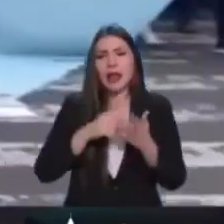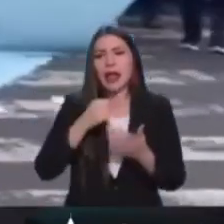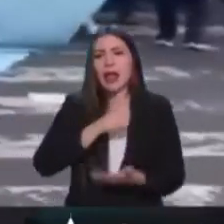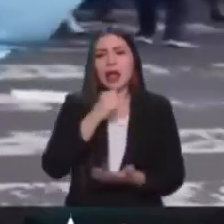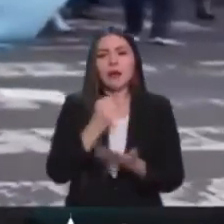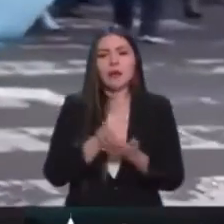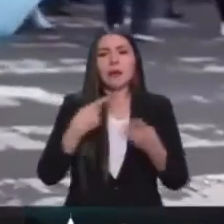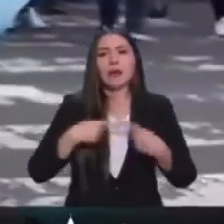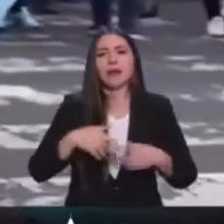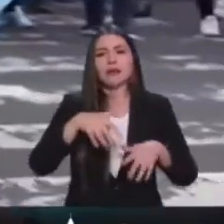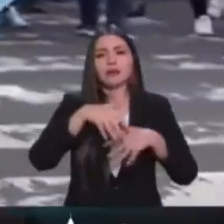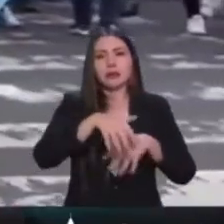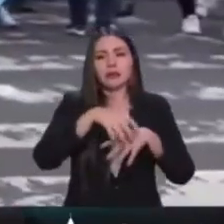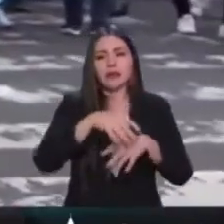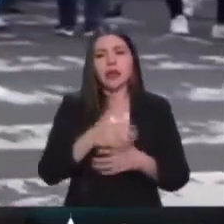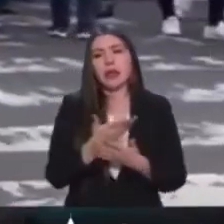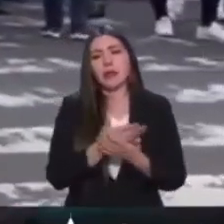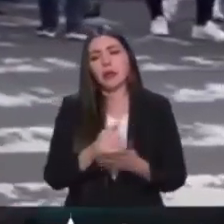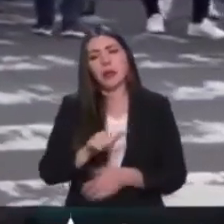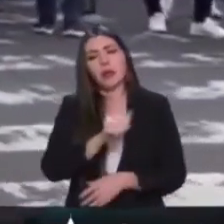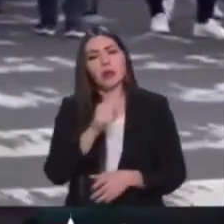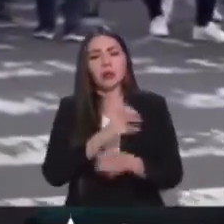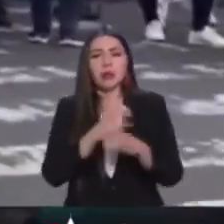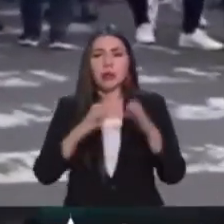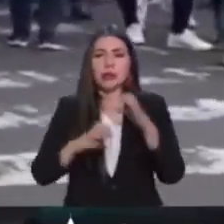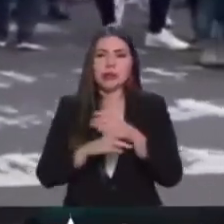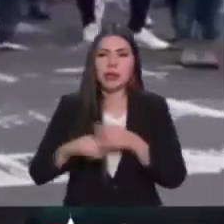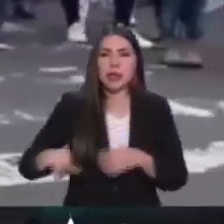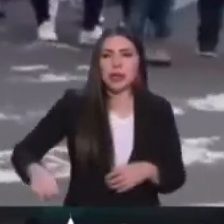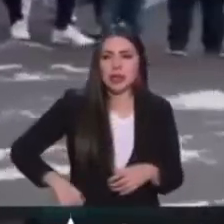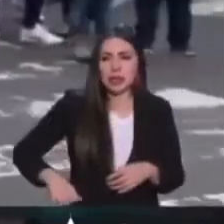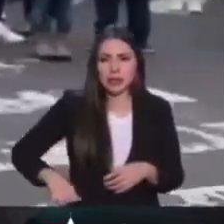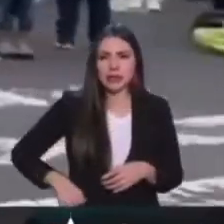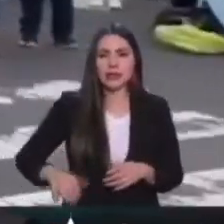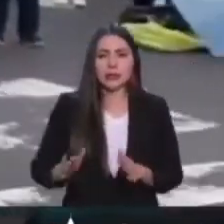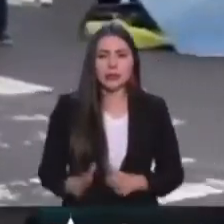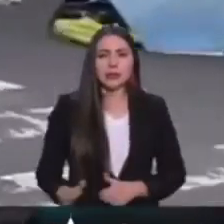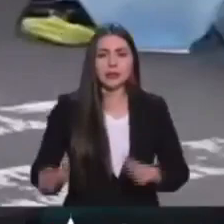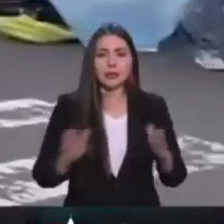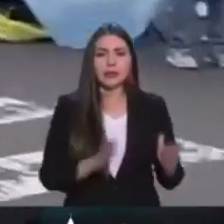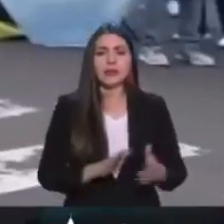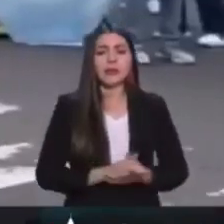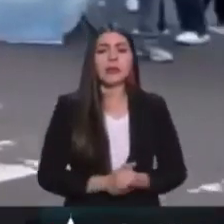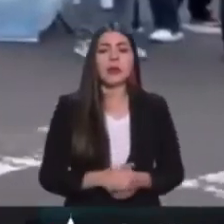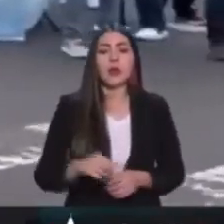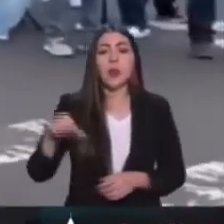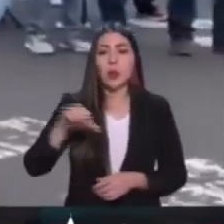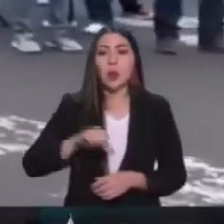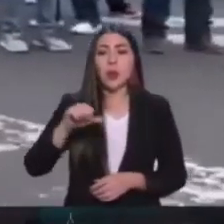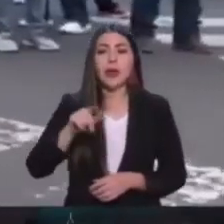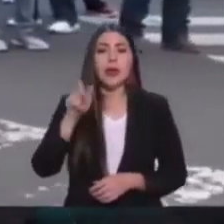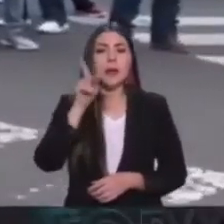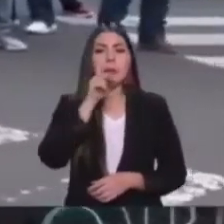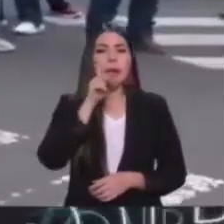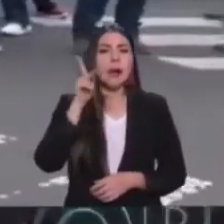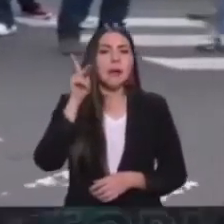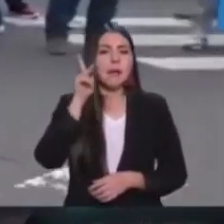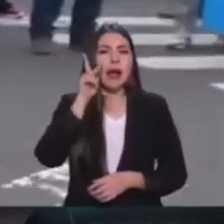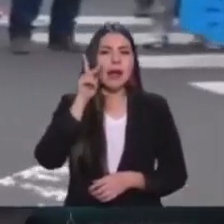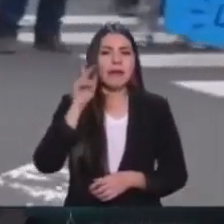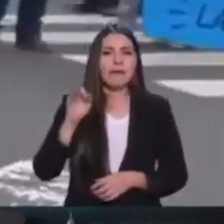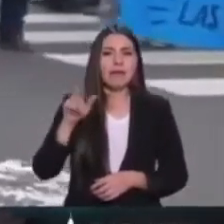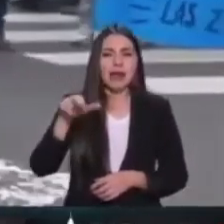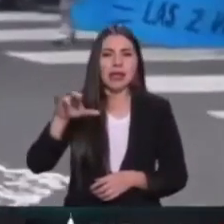interesante que hay que tomar en consideración. Hoy regresó el Papa Francisco de Eslovaquia y